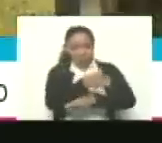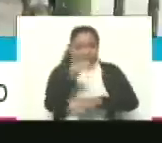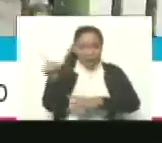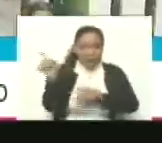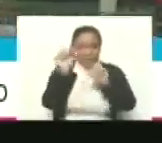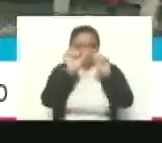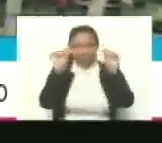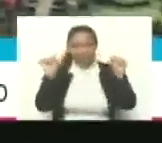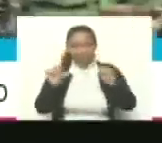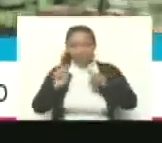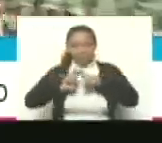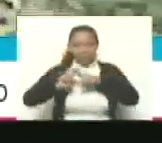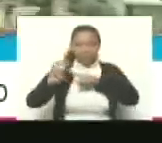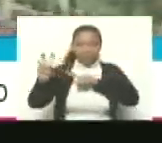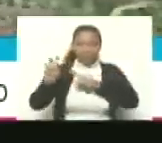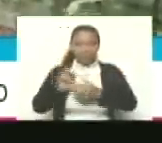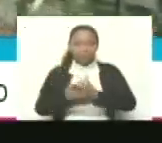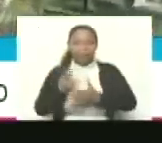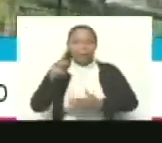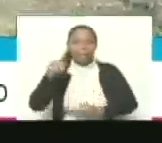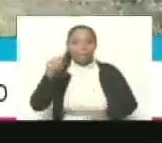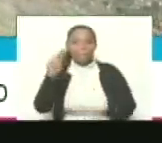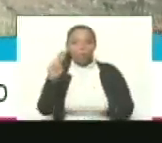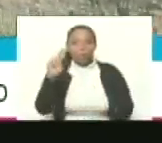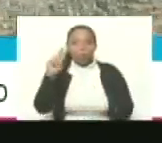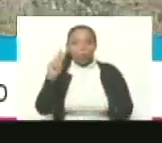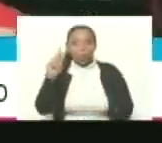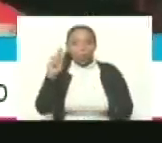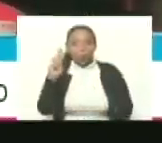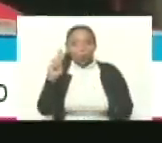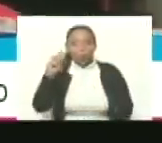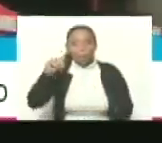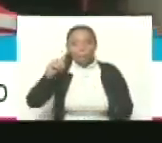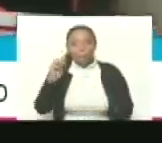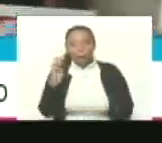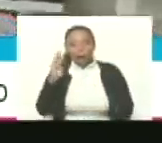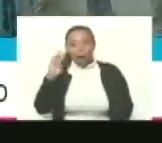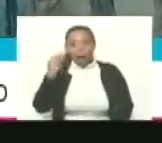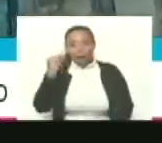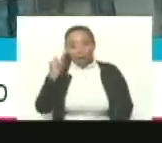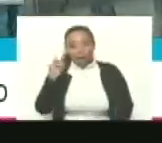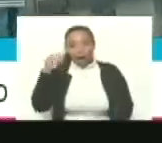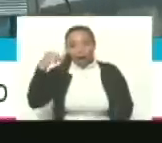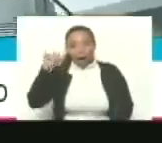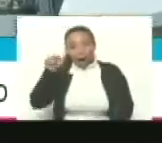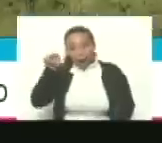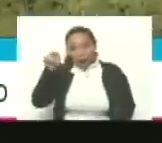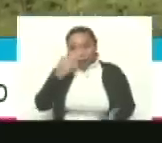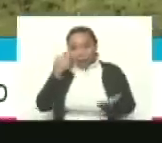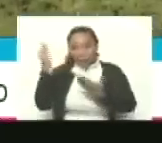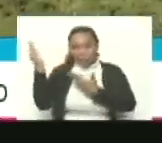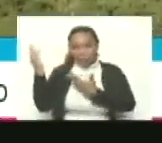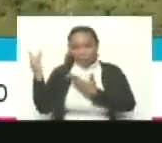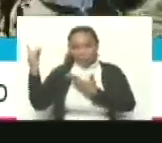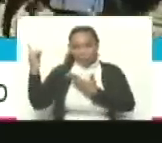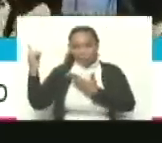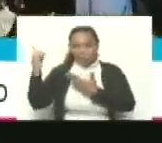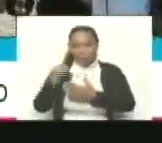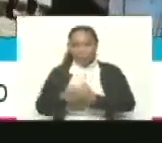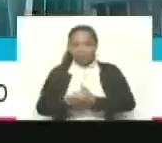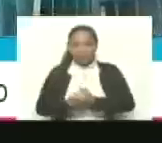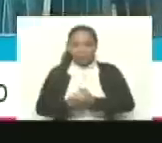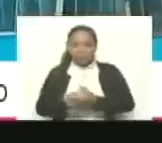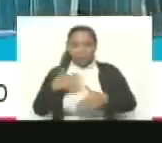sistema teleférico Mucumbarí. Sin duda alguna ha sido una gran victoria. Mira lo que me están mostrando aquí, ¿vale? El miércoles